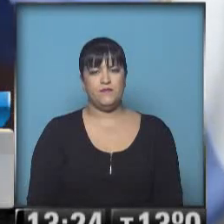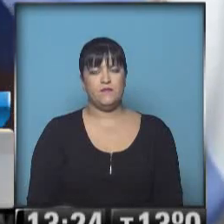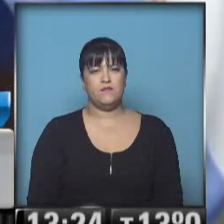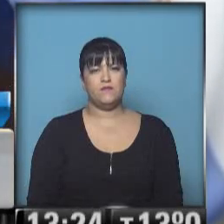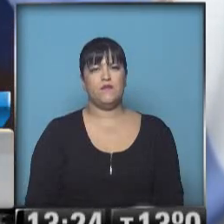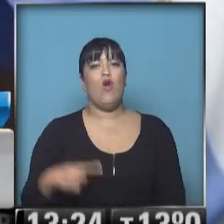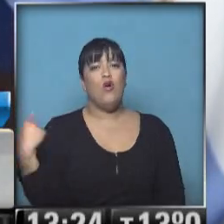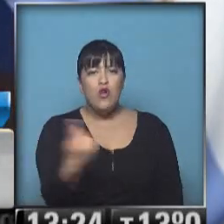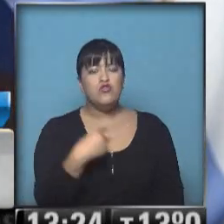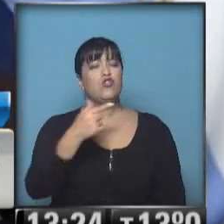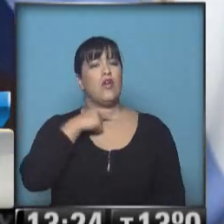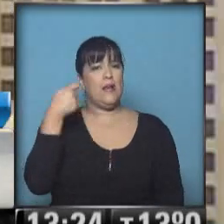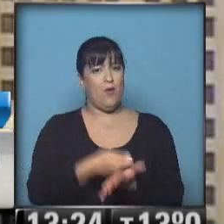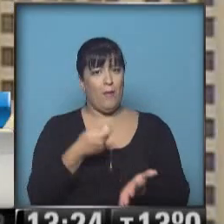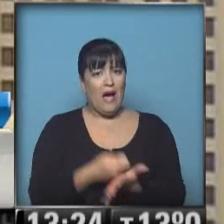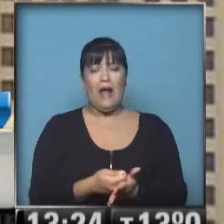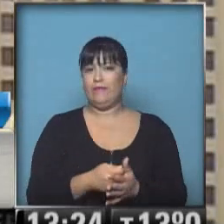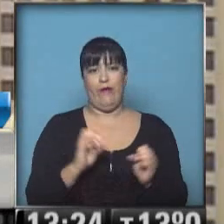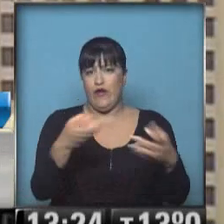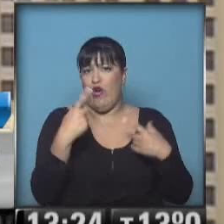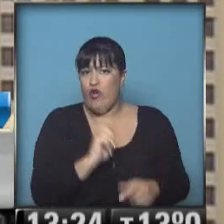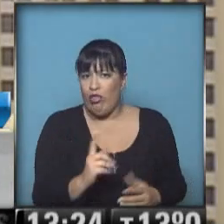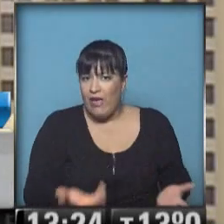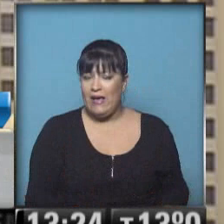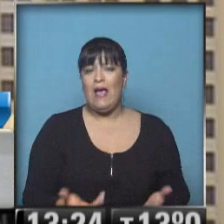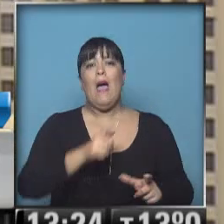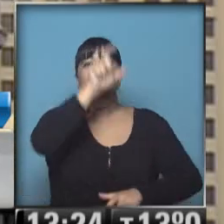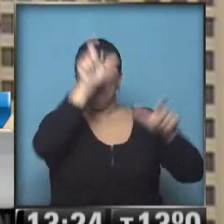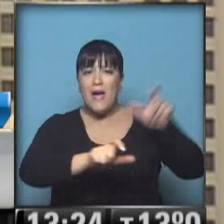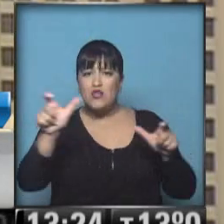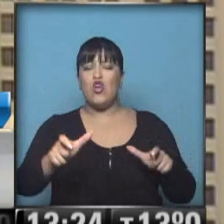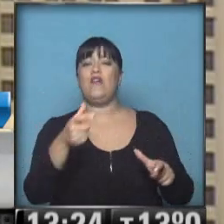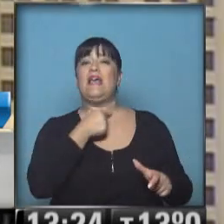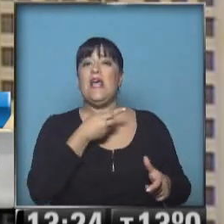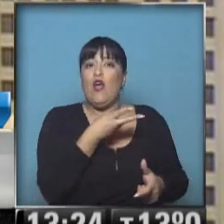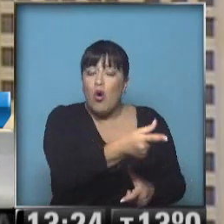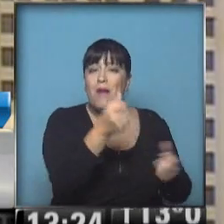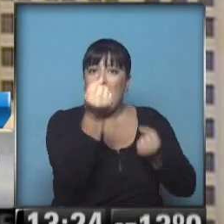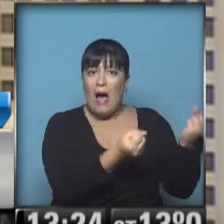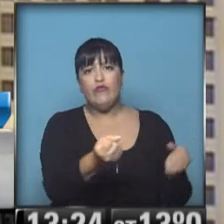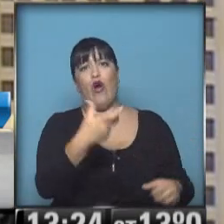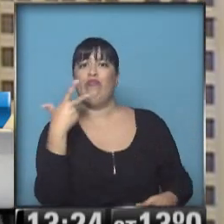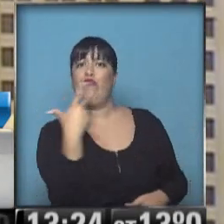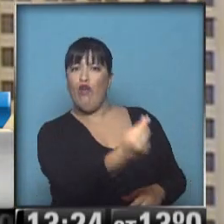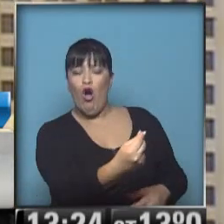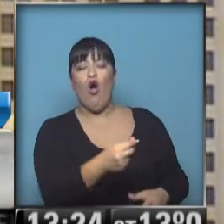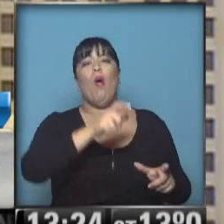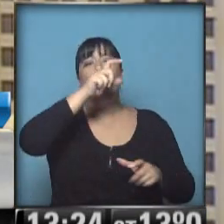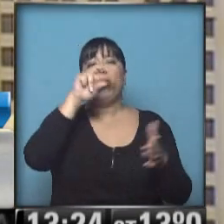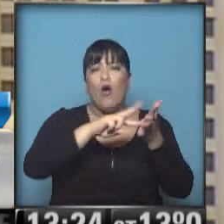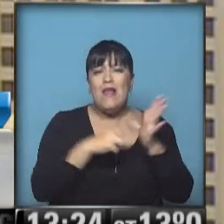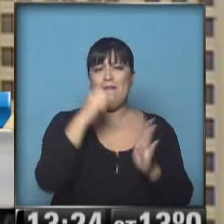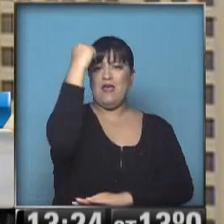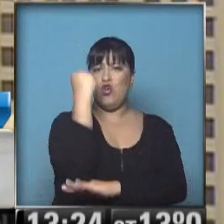Nosotros queremos pagar y no nos dejan. La gente quiere comprar autos y no las dejan. El problema no es ni de la economía ni